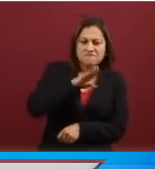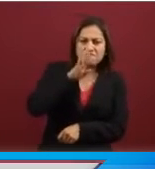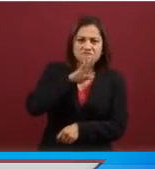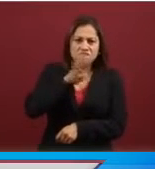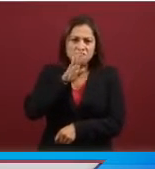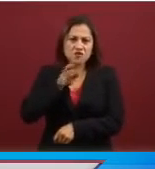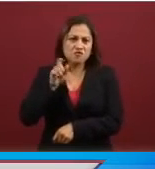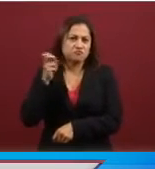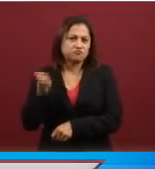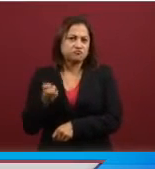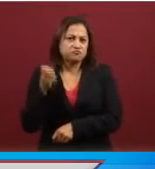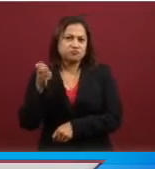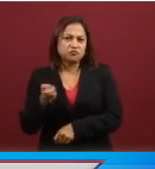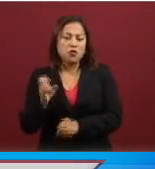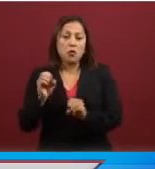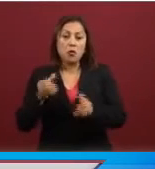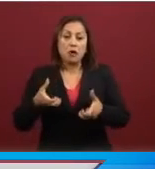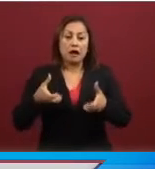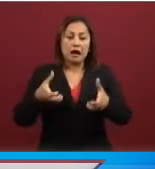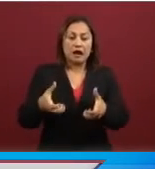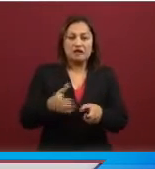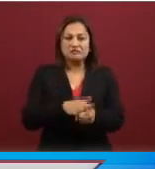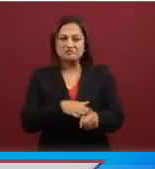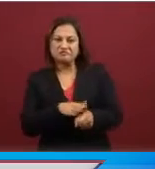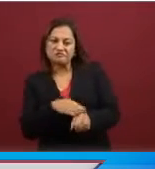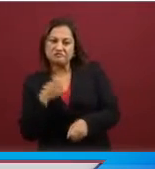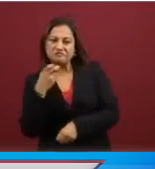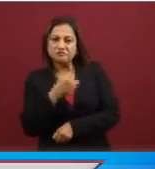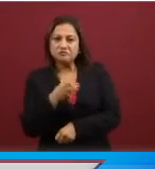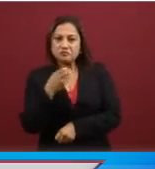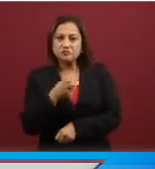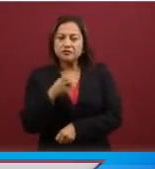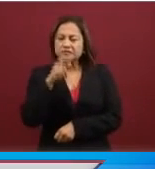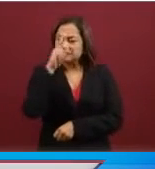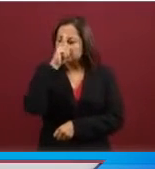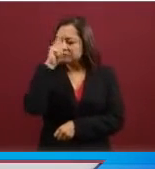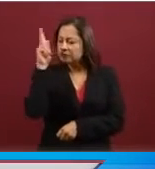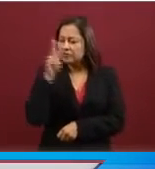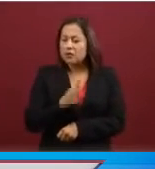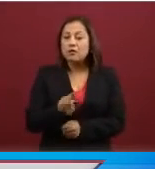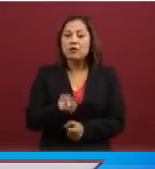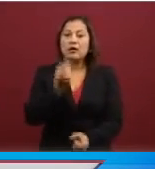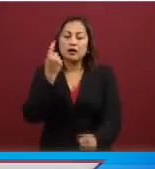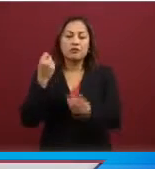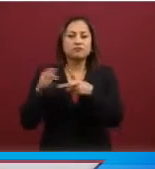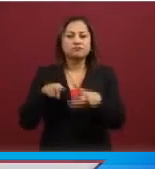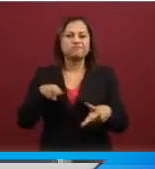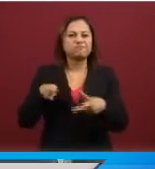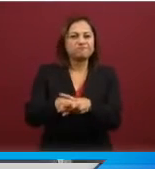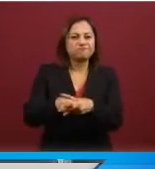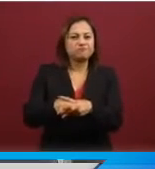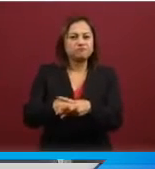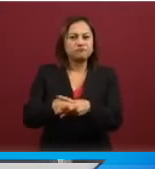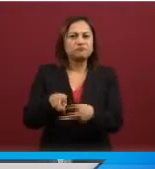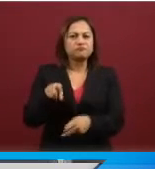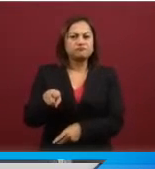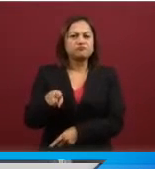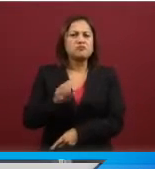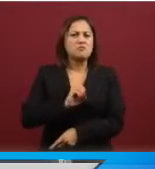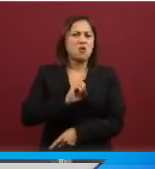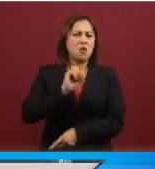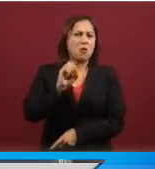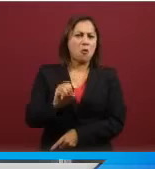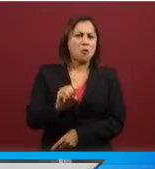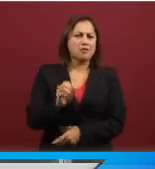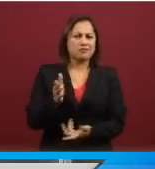personas ejerzan su libertad. Después de un recuento histórico de las conquistas del movimiento de la diversidad sexual, describió los actos criminales en